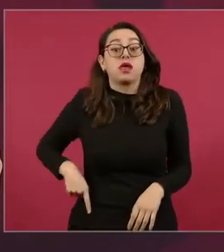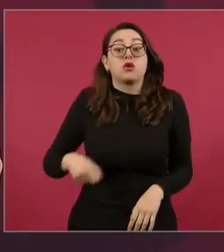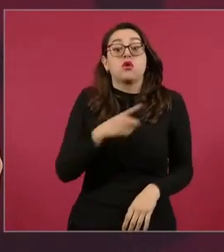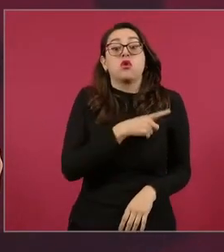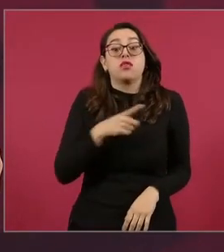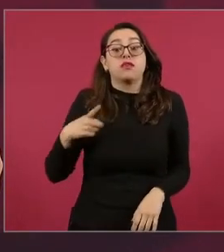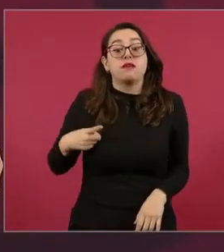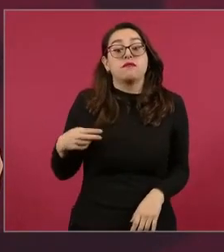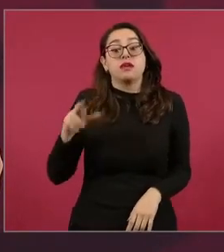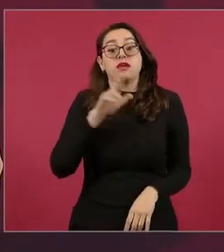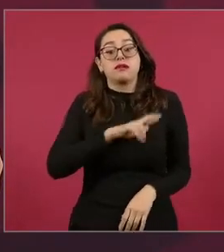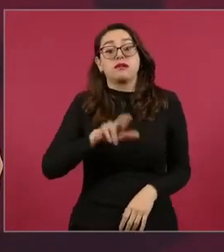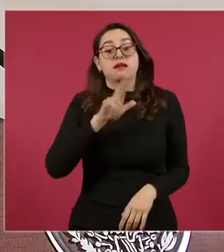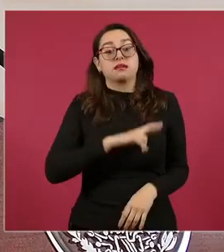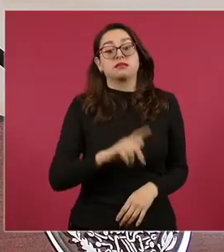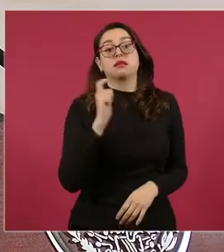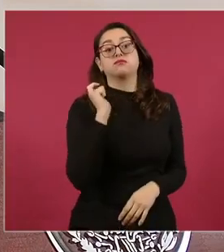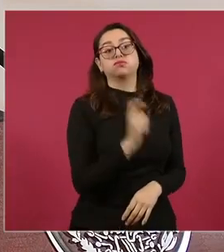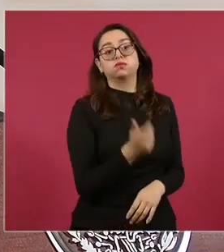en